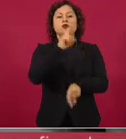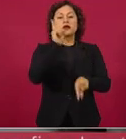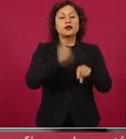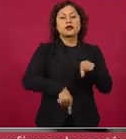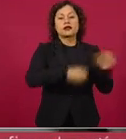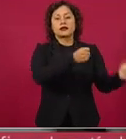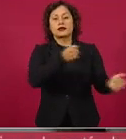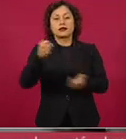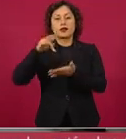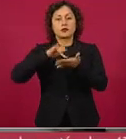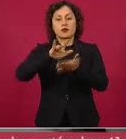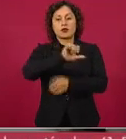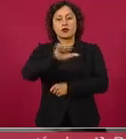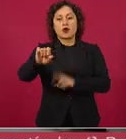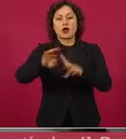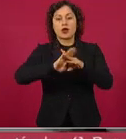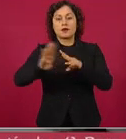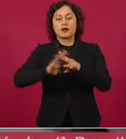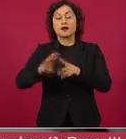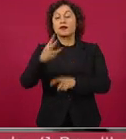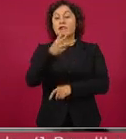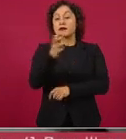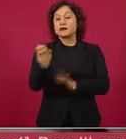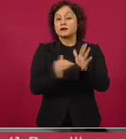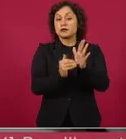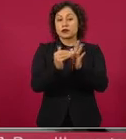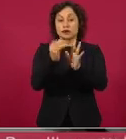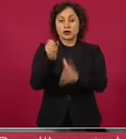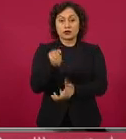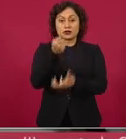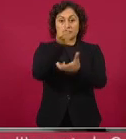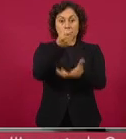migrantes, 300 millones de pesos, de los cuales